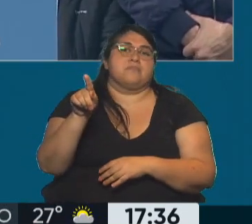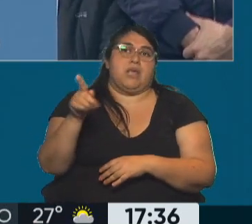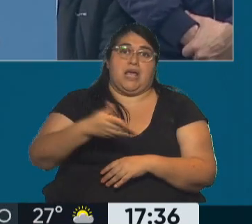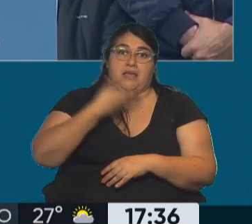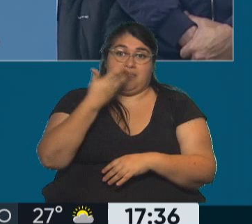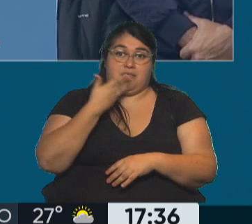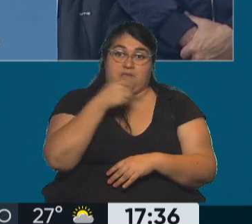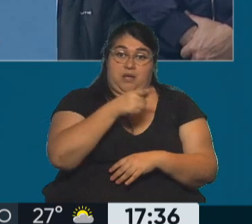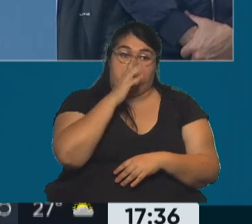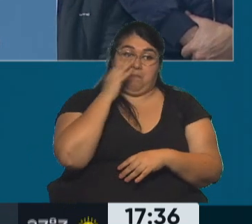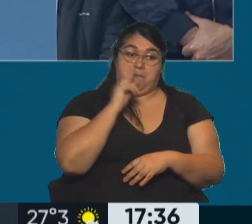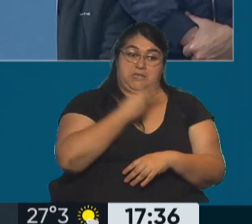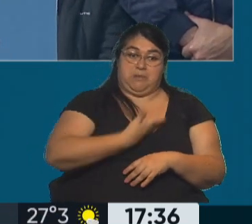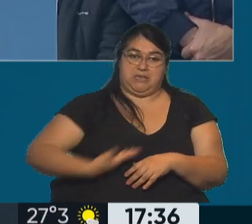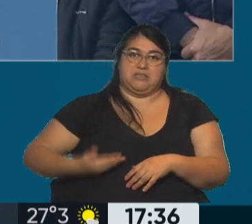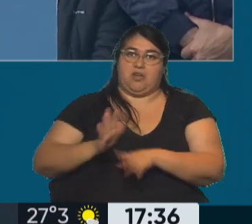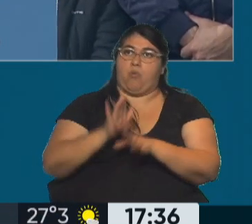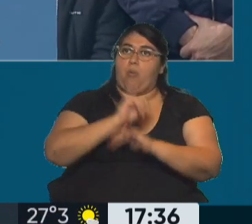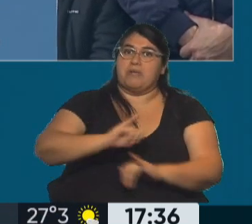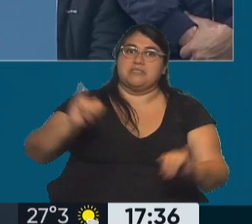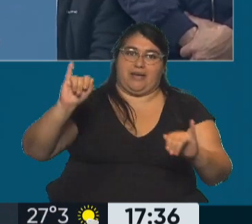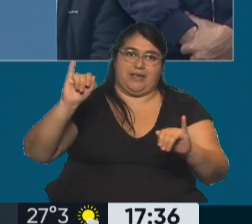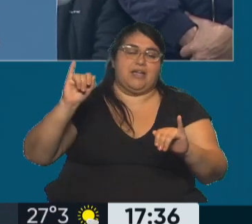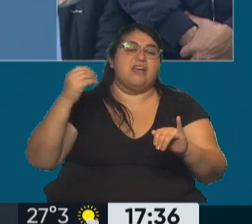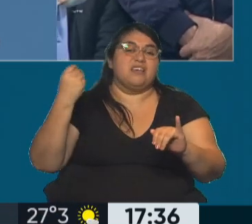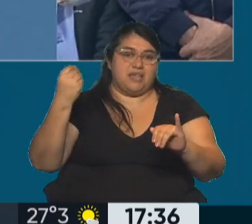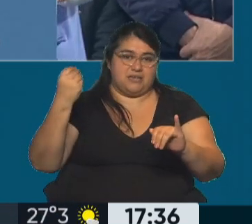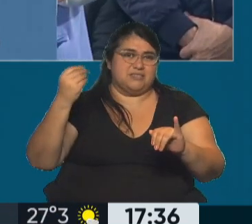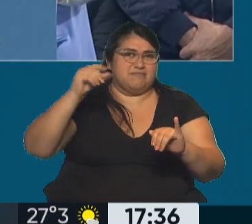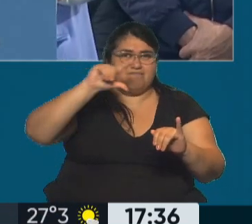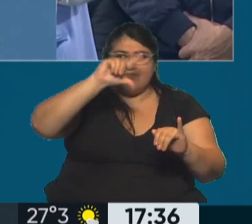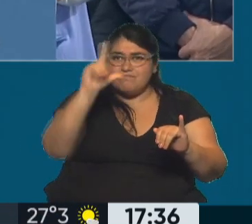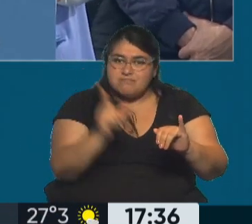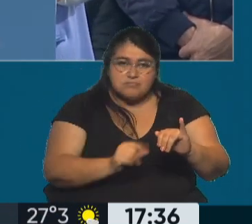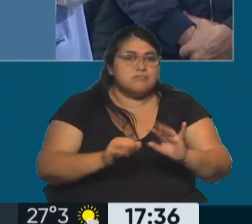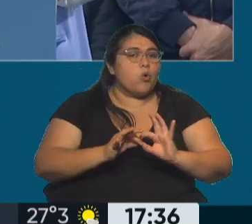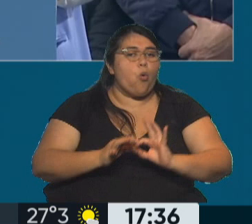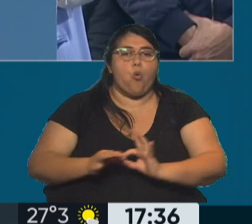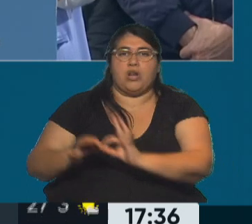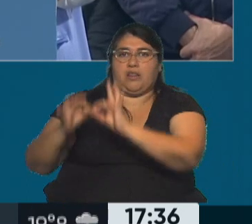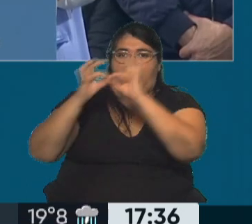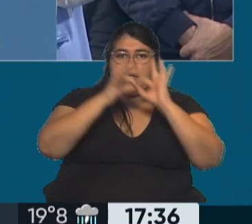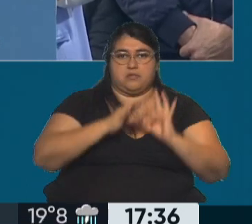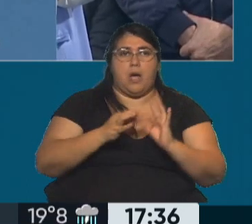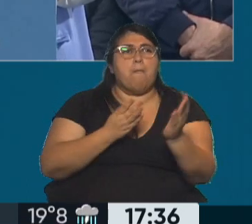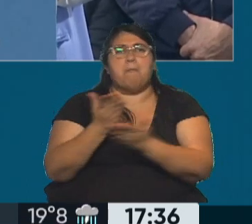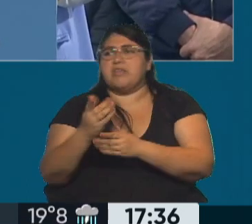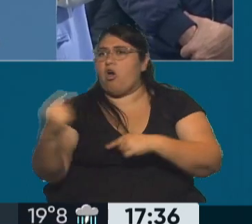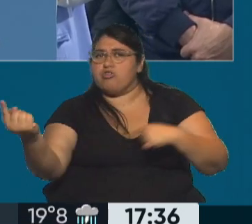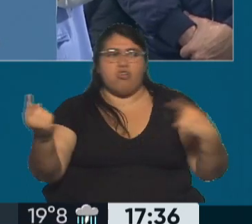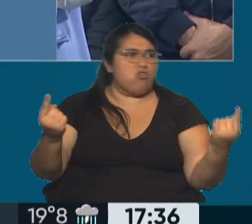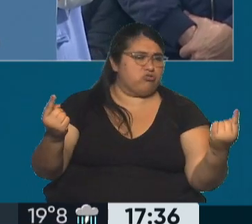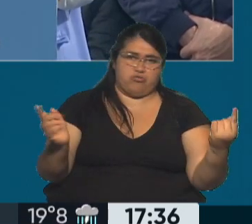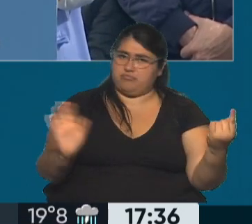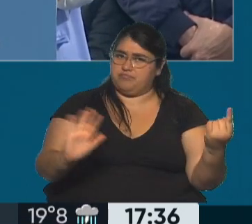de la vicepresidenta que deja ese mensaje y que se interpreta de esa manera en el territorio, que es ni más ni menos que no le pidan a otro compañero o